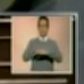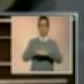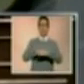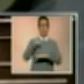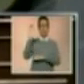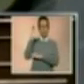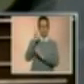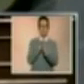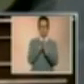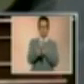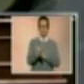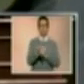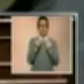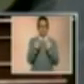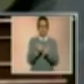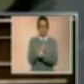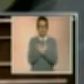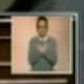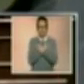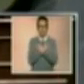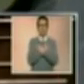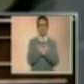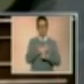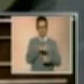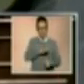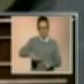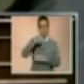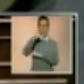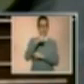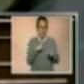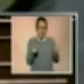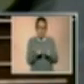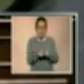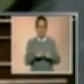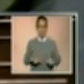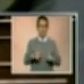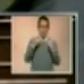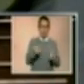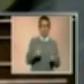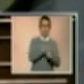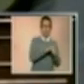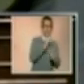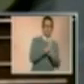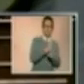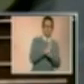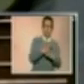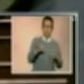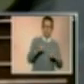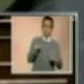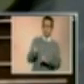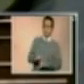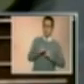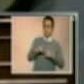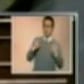Ver lo que ocurre en un pueblo hermano, al lado nuestro, ver la experiencia que vivieron varios congresistas venezolanos, donde